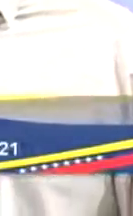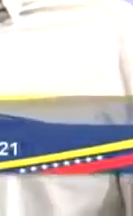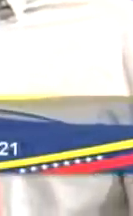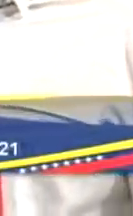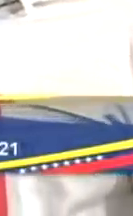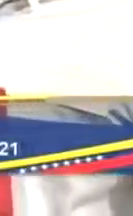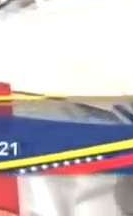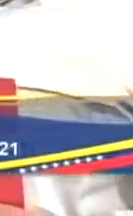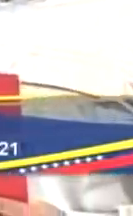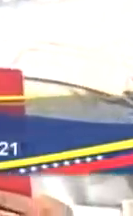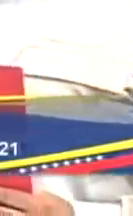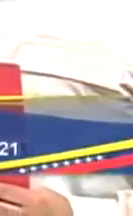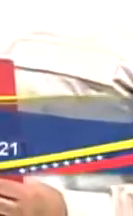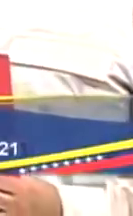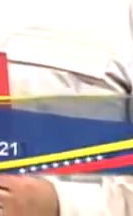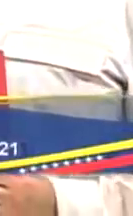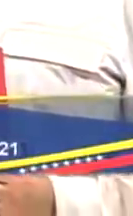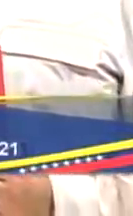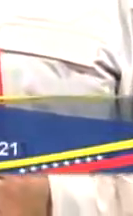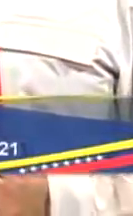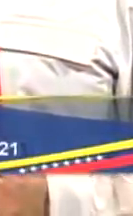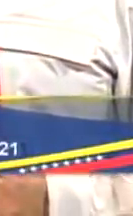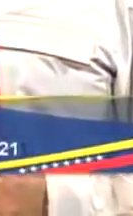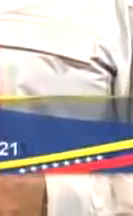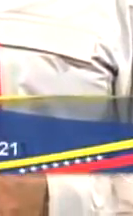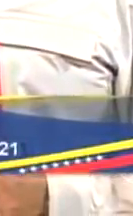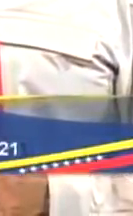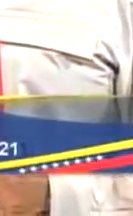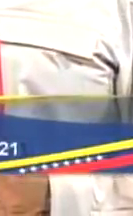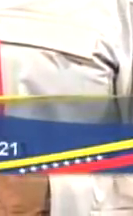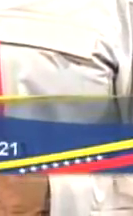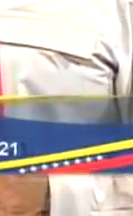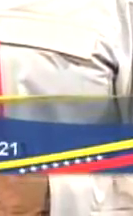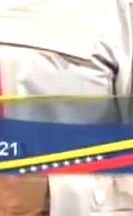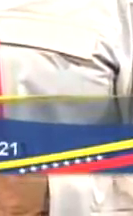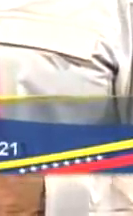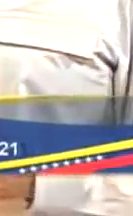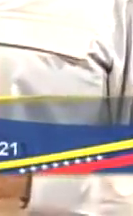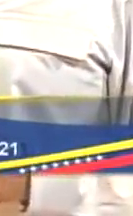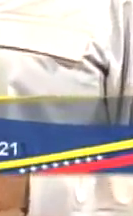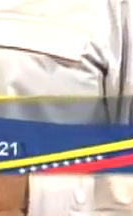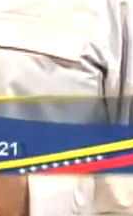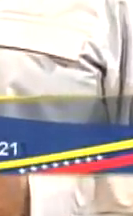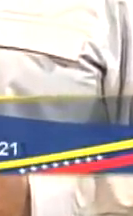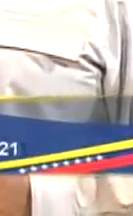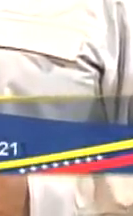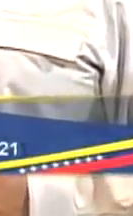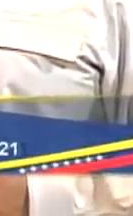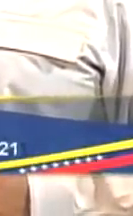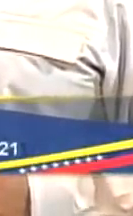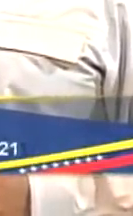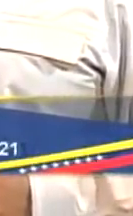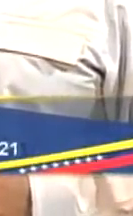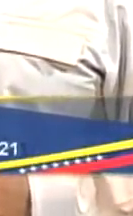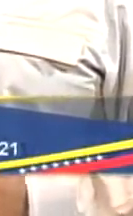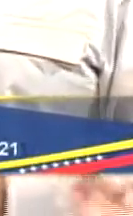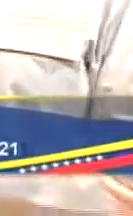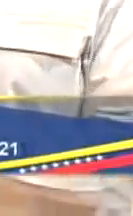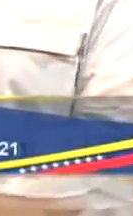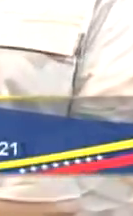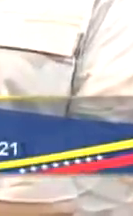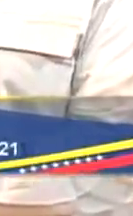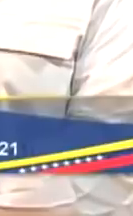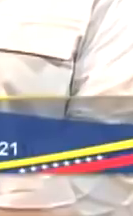Entre los ganadores podemos mencionar a Gustavo Jatías por su trabajo científico durante 25 años en el campo de las bombas de calcio, de la